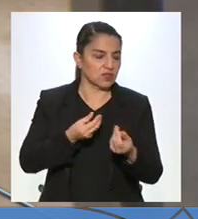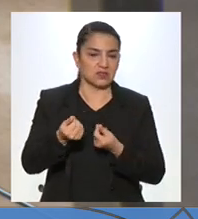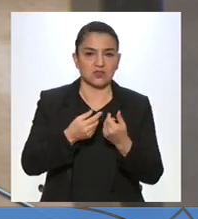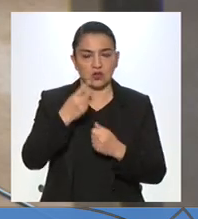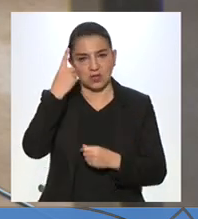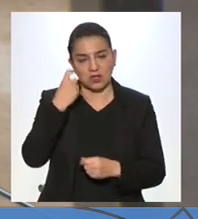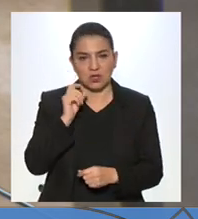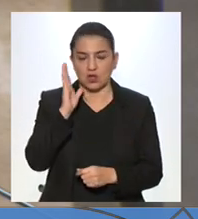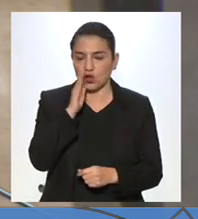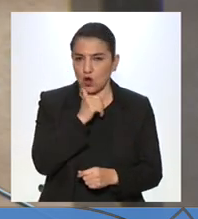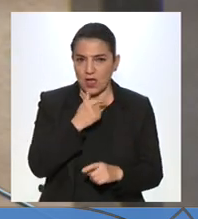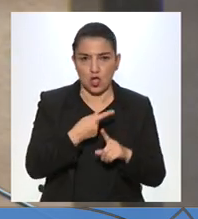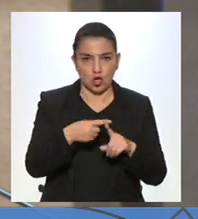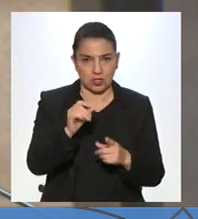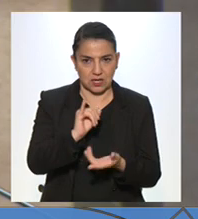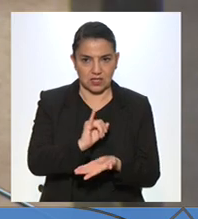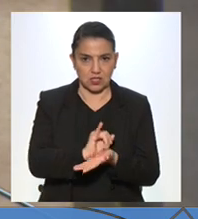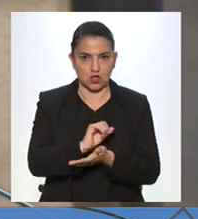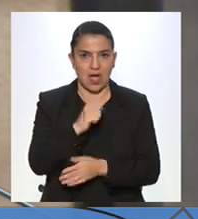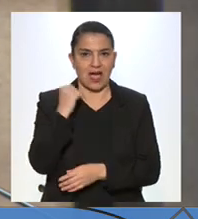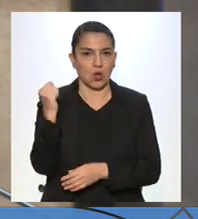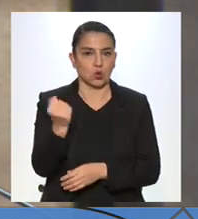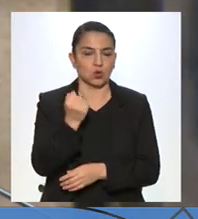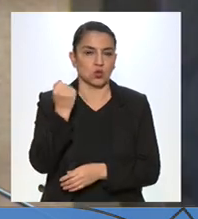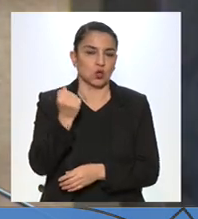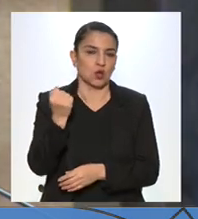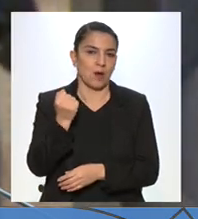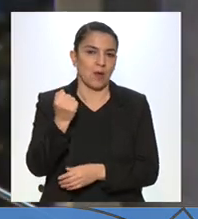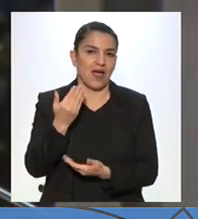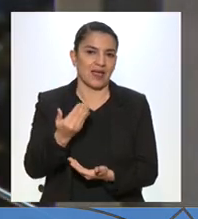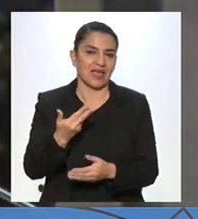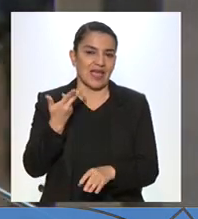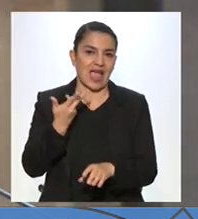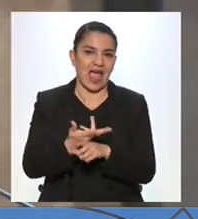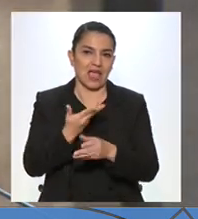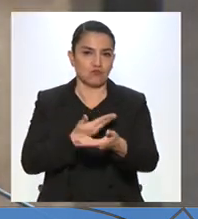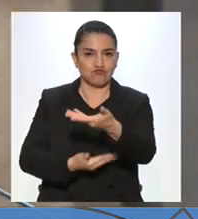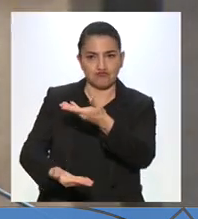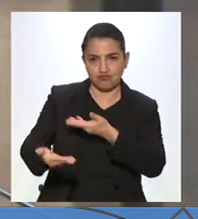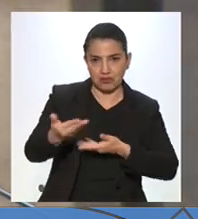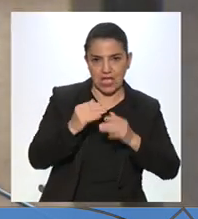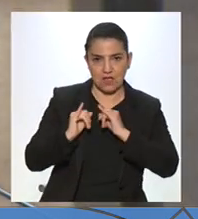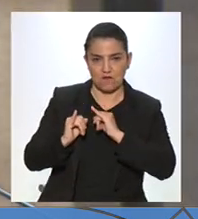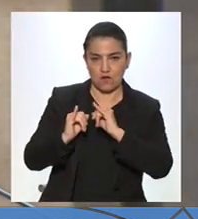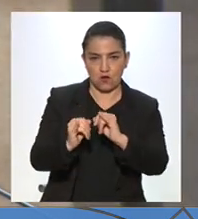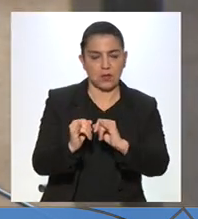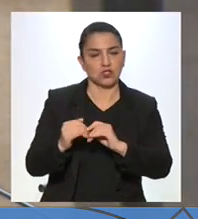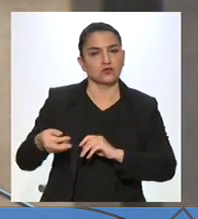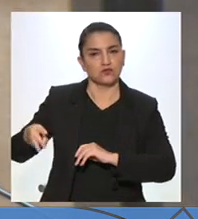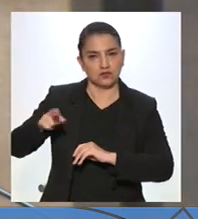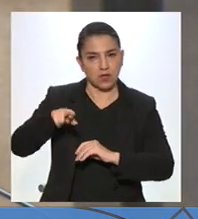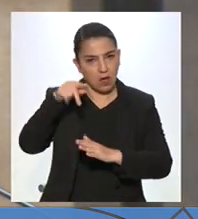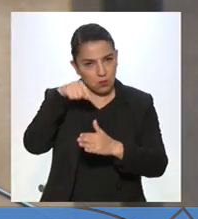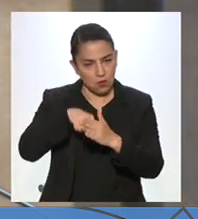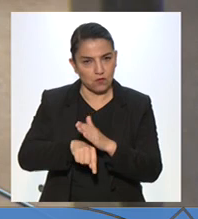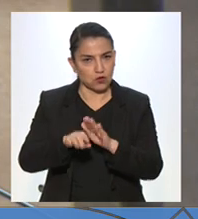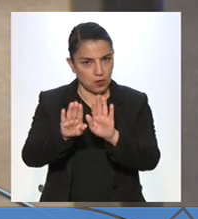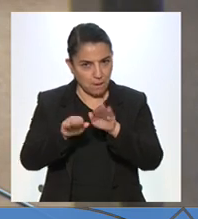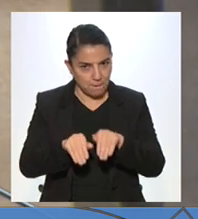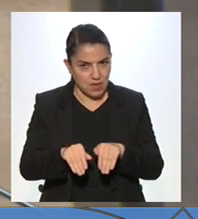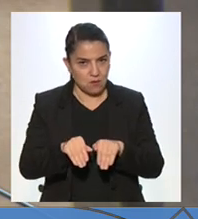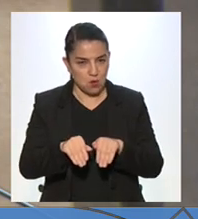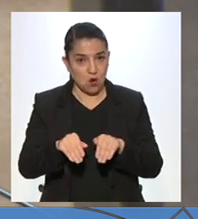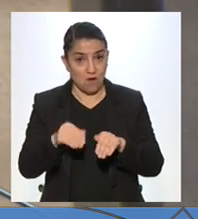hay ninguna institución autónoma que tenga un intercambio tan frecuente y profundo como se ha visto en este